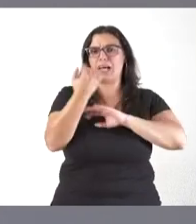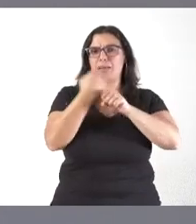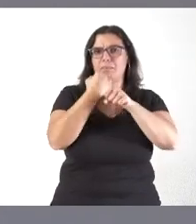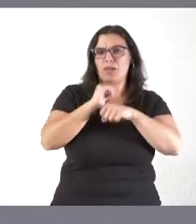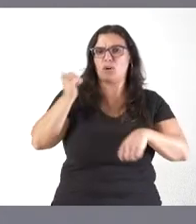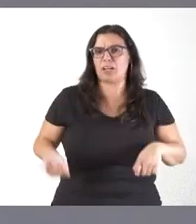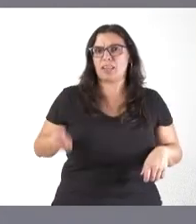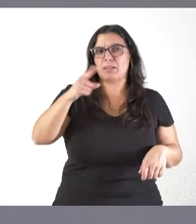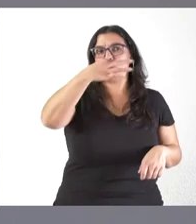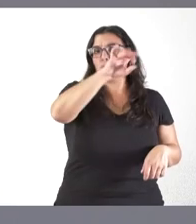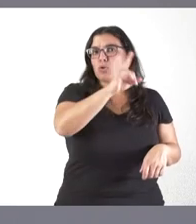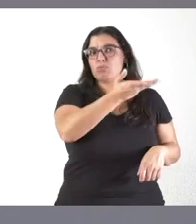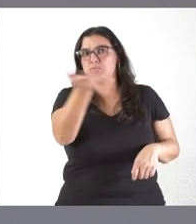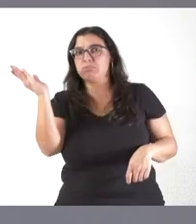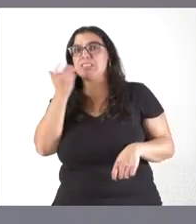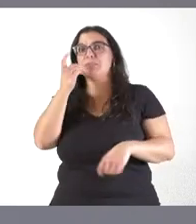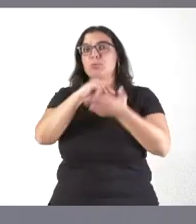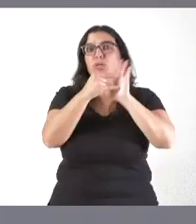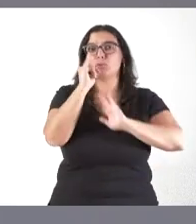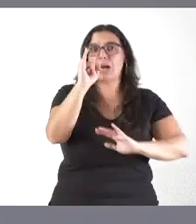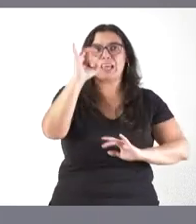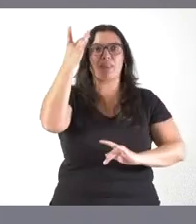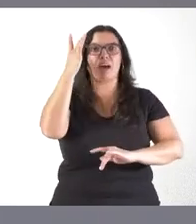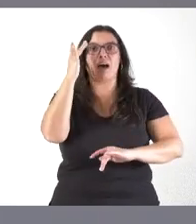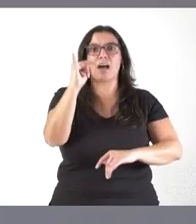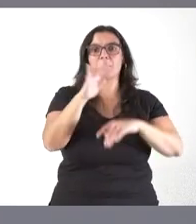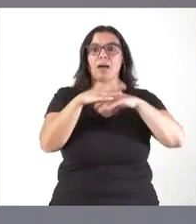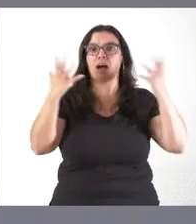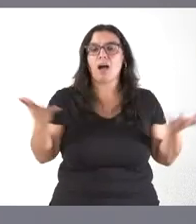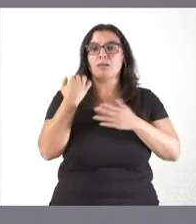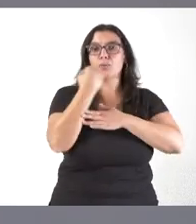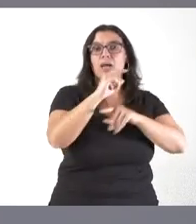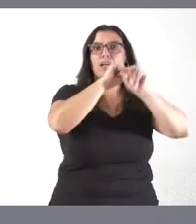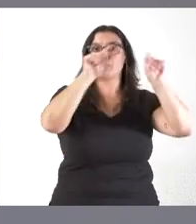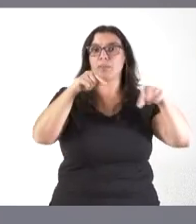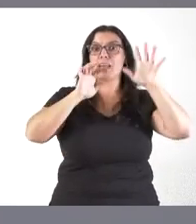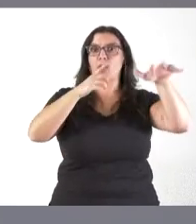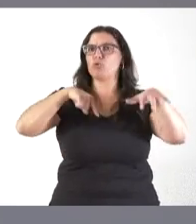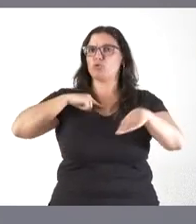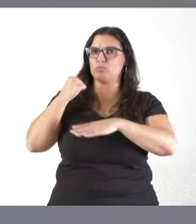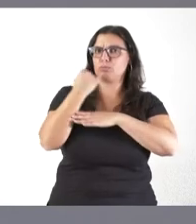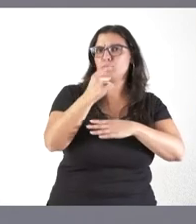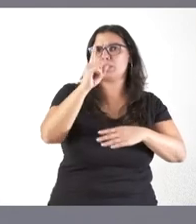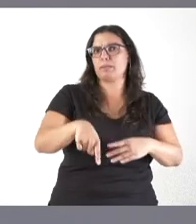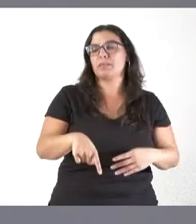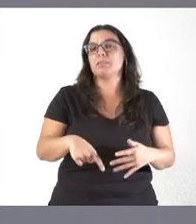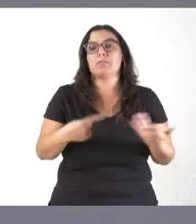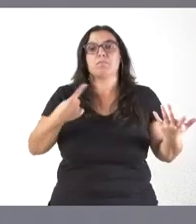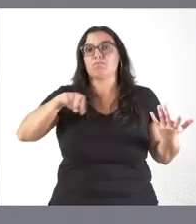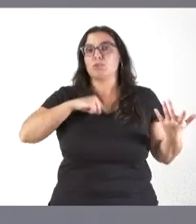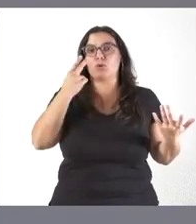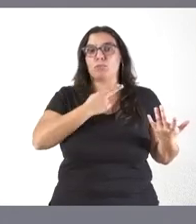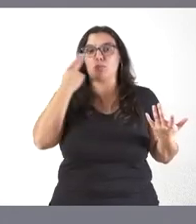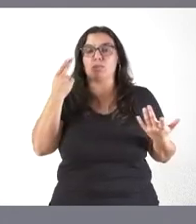sea los únicos y por tanto siempre que haya un proyecto organizativa en favor de León allí estará la junta de Castilla y león y por tanto nuestro compromiso